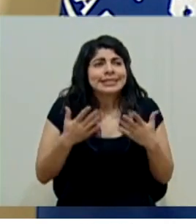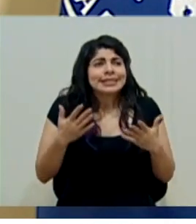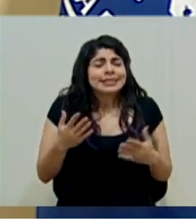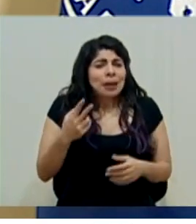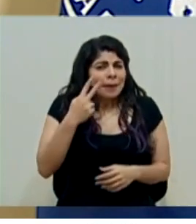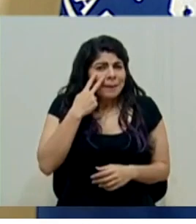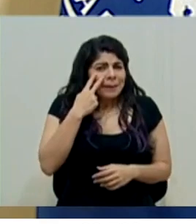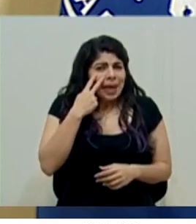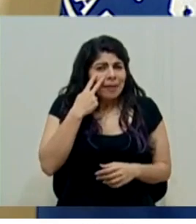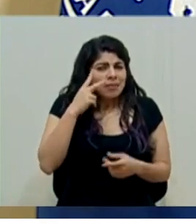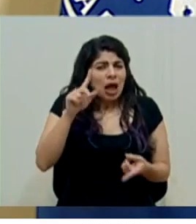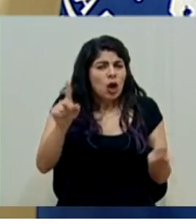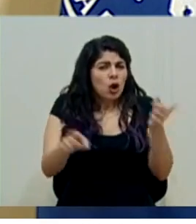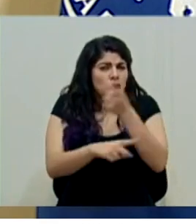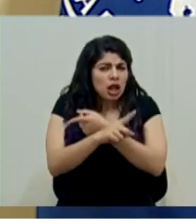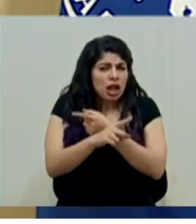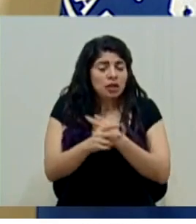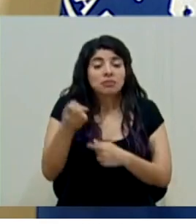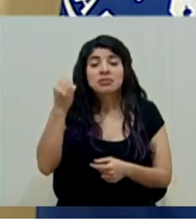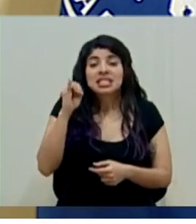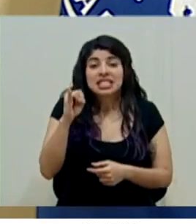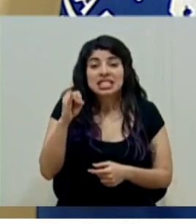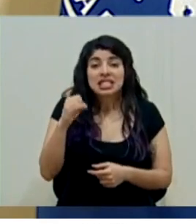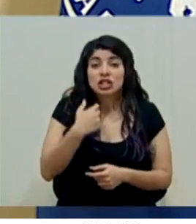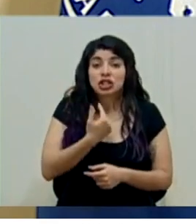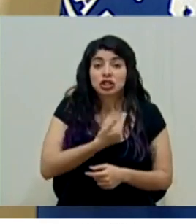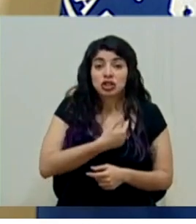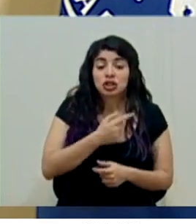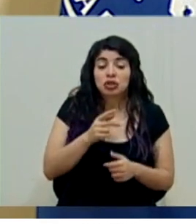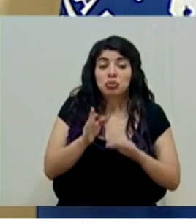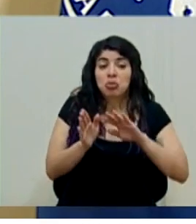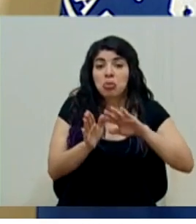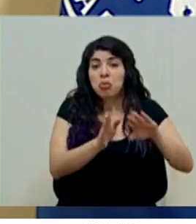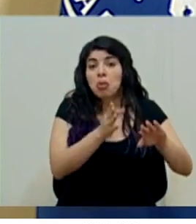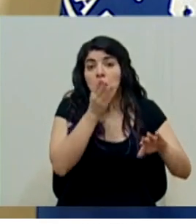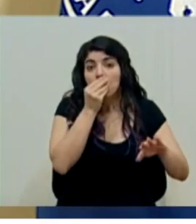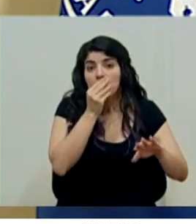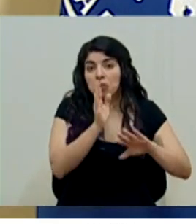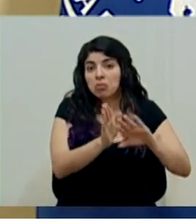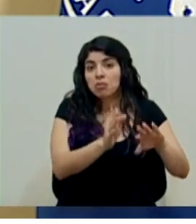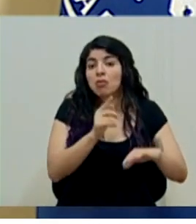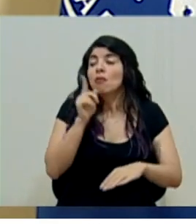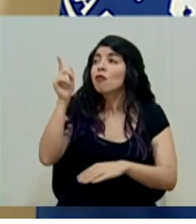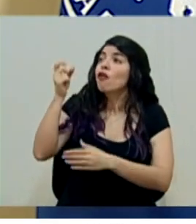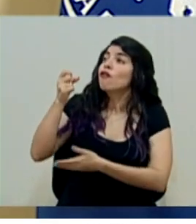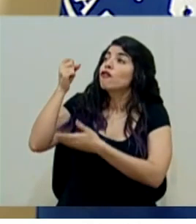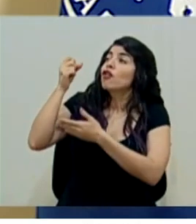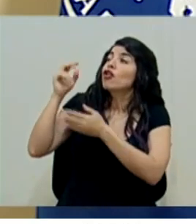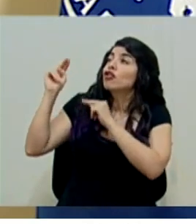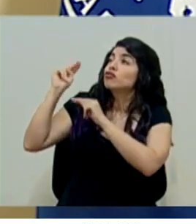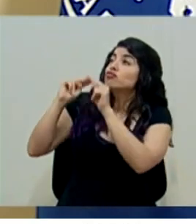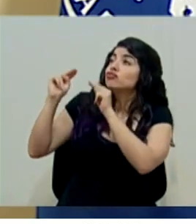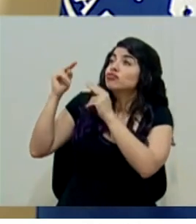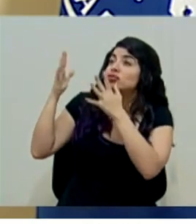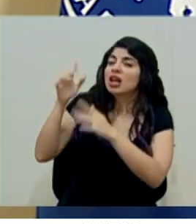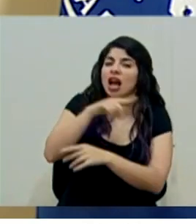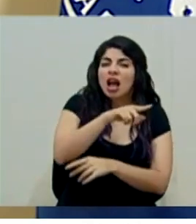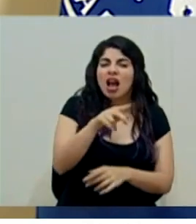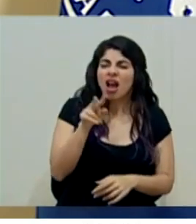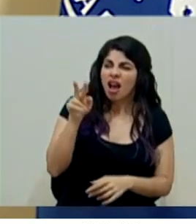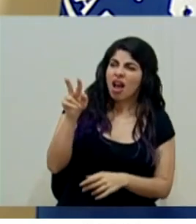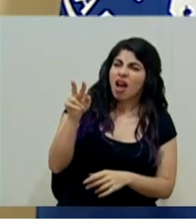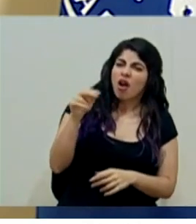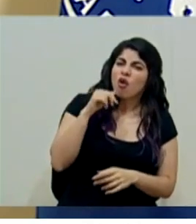Véalo el caso inverso. Si nosotros hubiéramos ido al fondo sin hacerlo público, se nos hubiera dicho que era poco